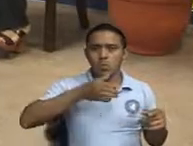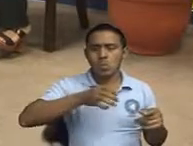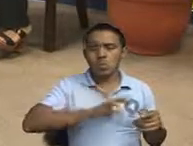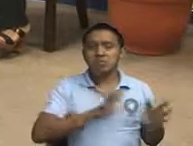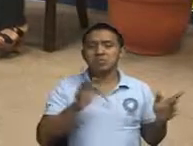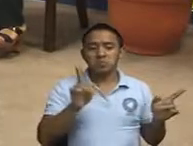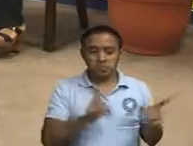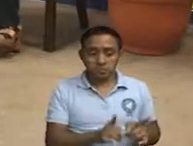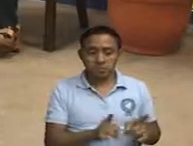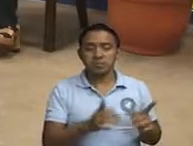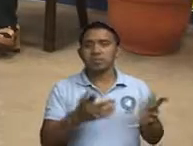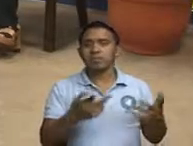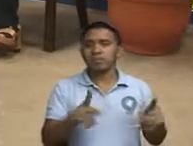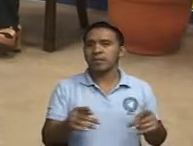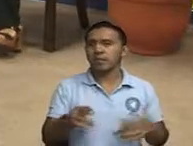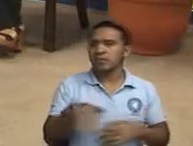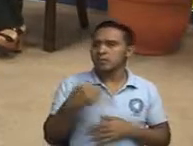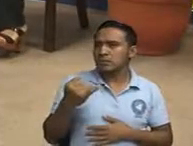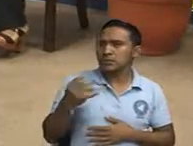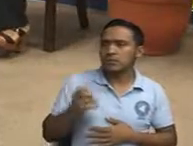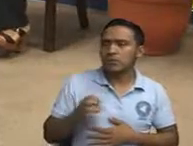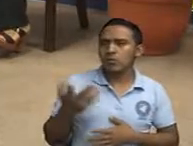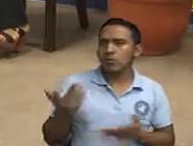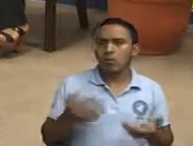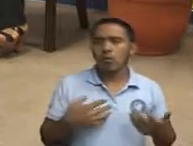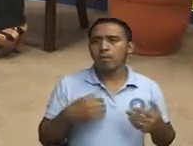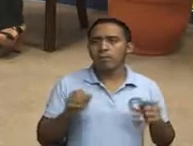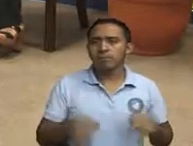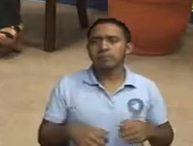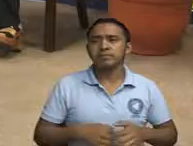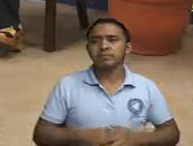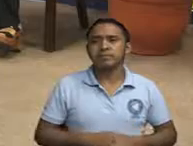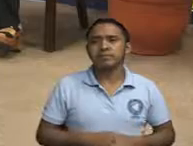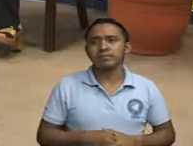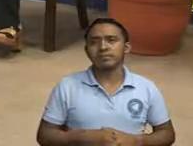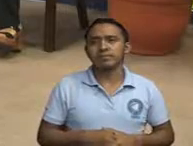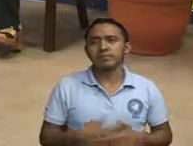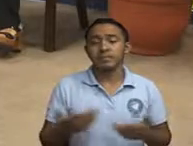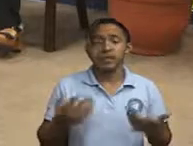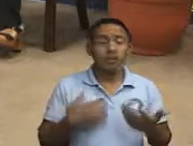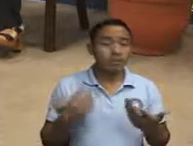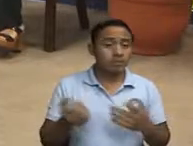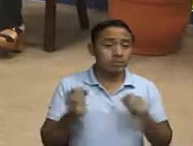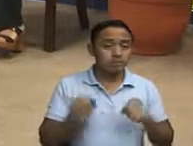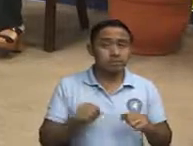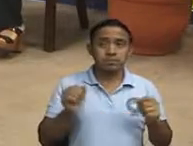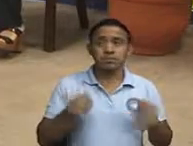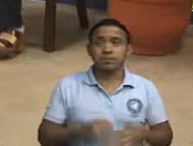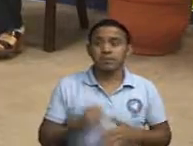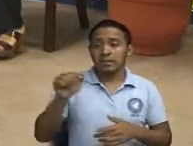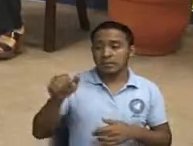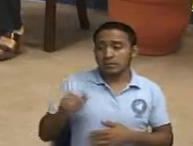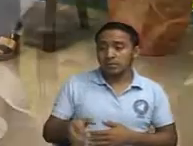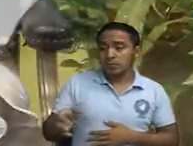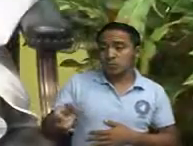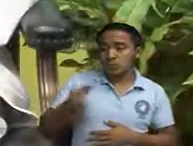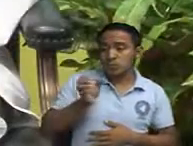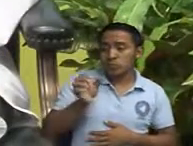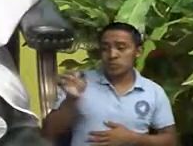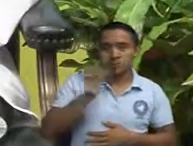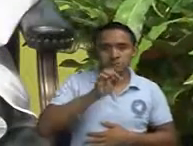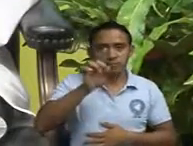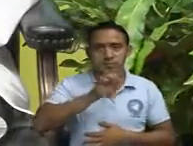tipo de bebidas. ¿Pero qué tan fiables son para bajar de peso? El secreto de bajar de peso no está en esa bebida. El secreto